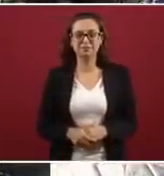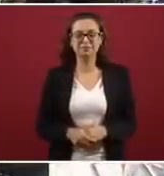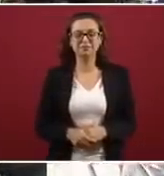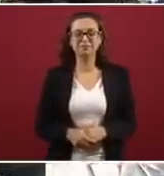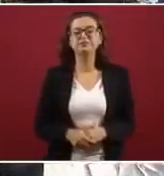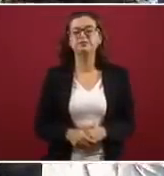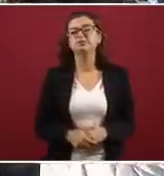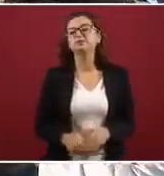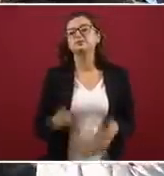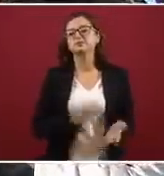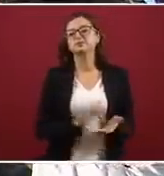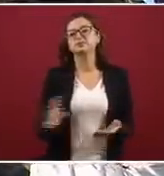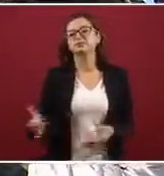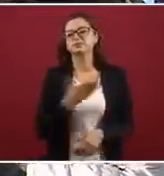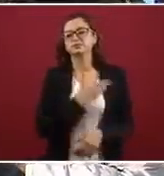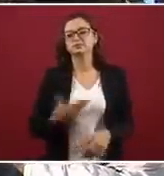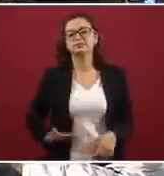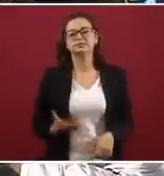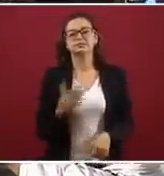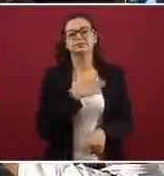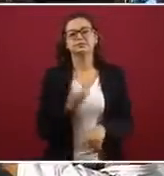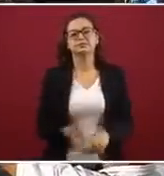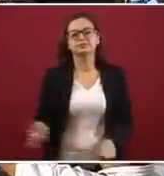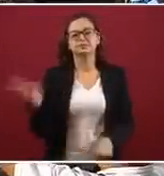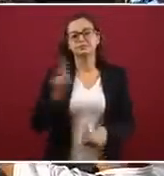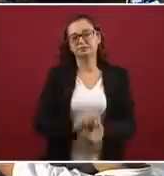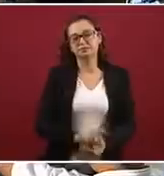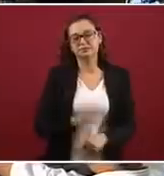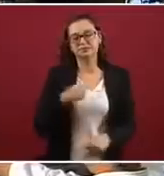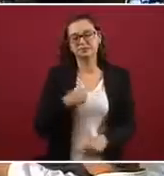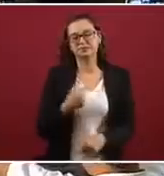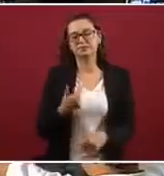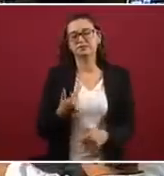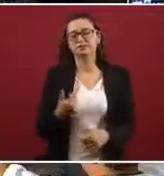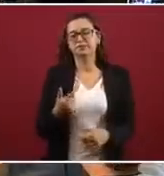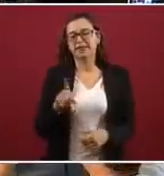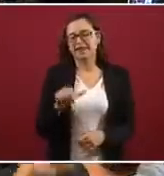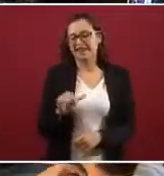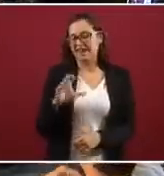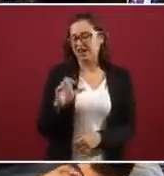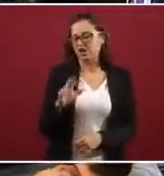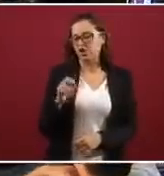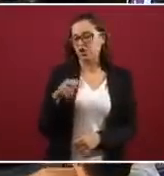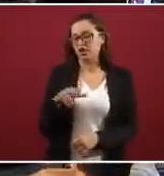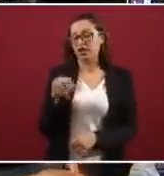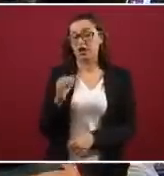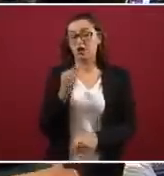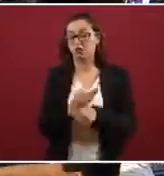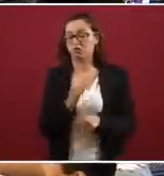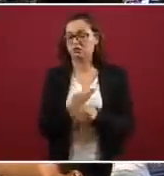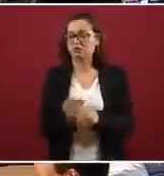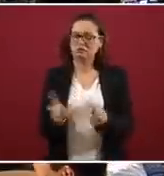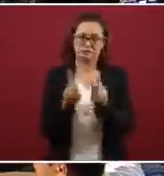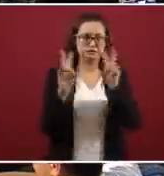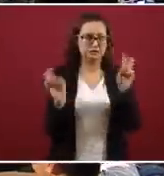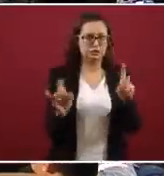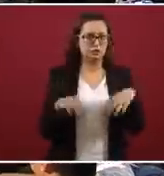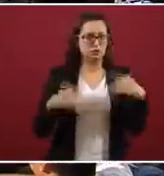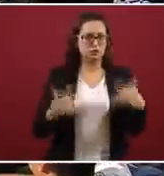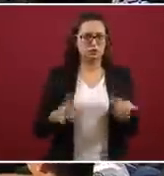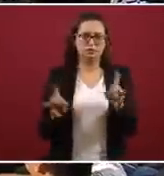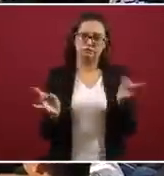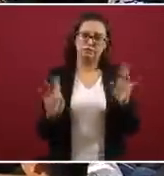Gracias, presidente. Buenos días, Daniel Blancas, de Crónica. Hay un tema candente, presidente, que se lo quiero compartir a usted, aunque también la pregunta